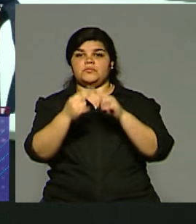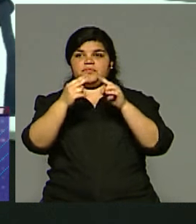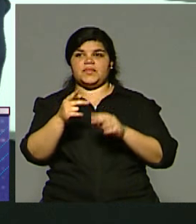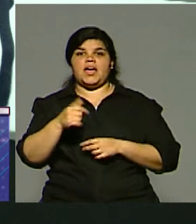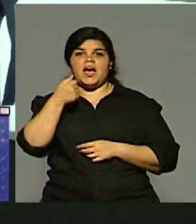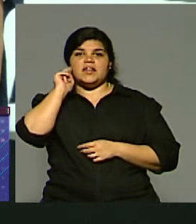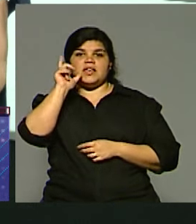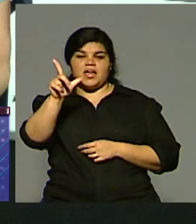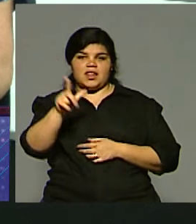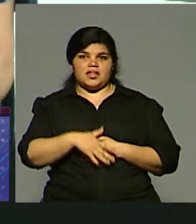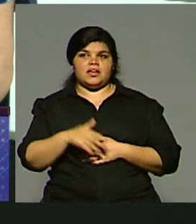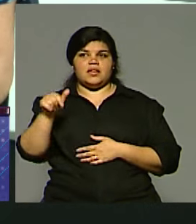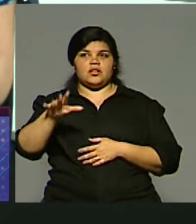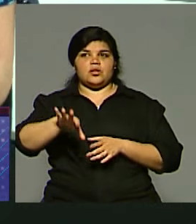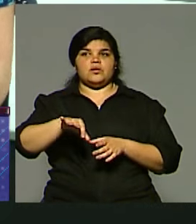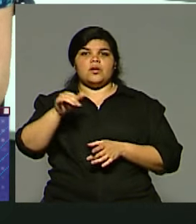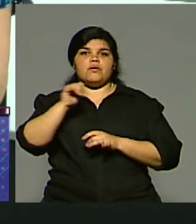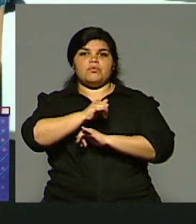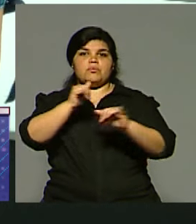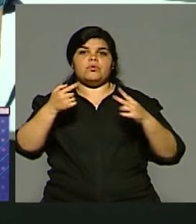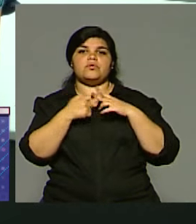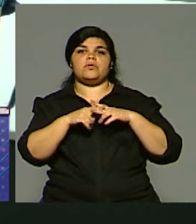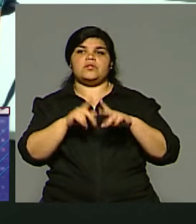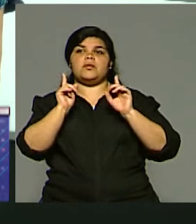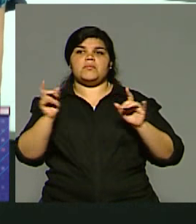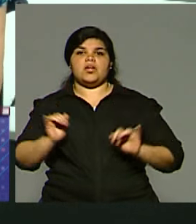Corgatelli, entonces, participando de la columna de tecnología y además